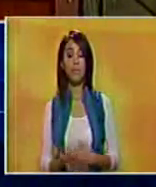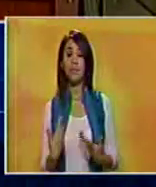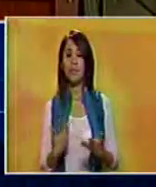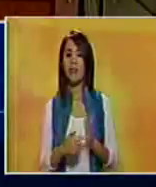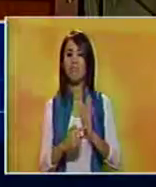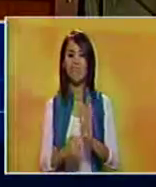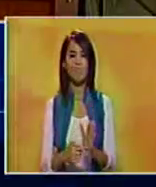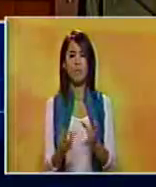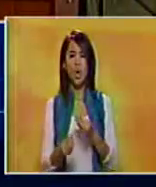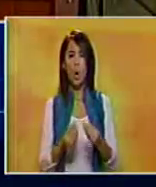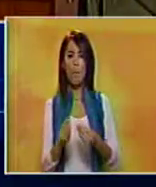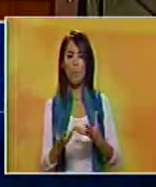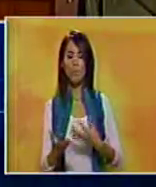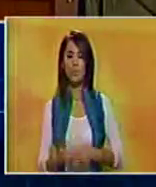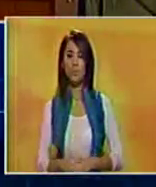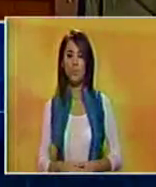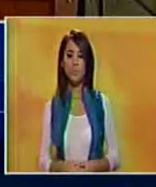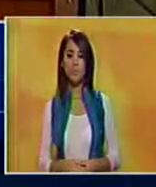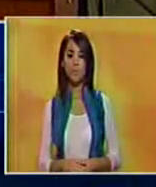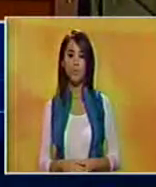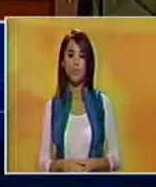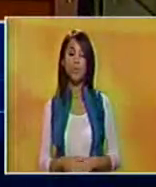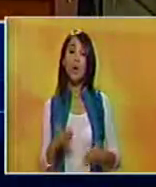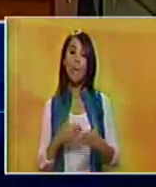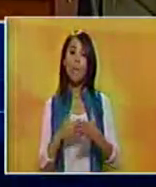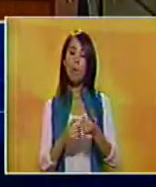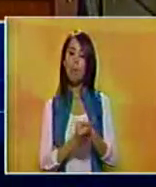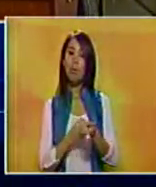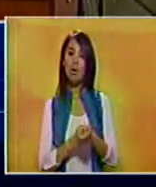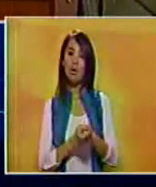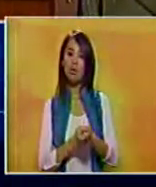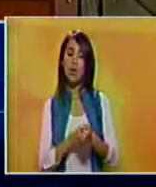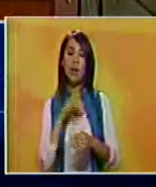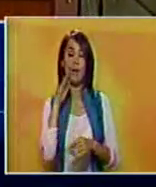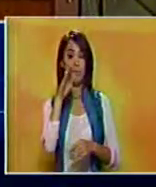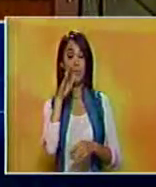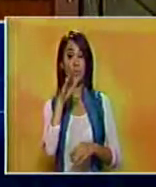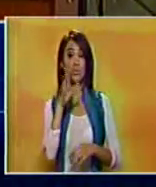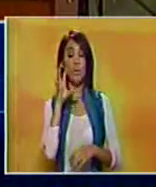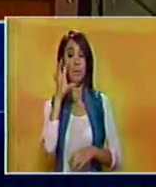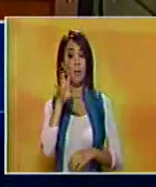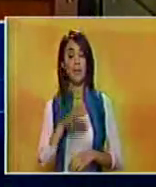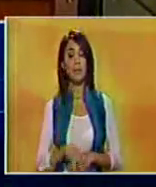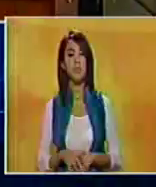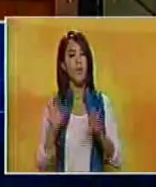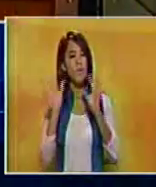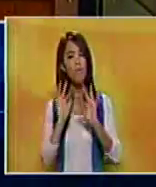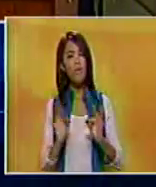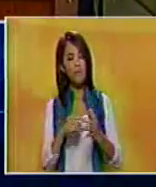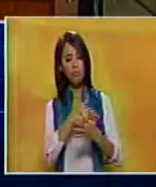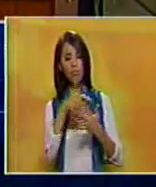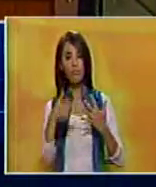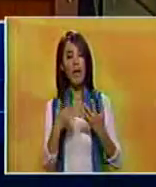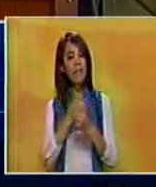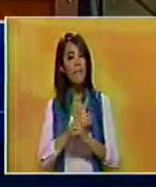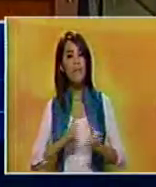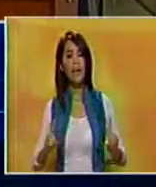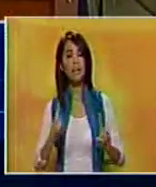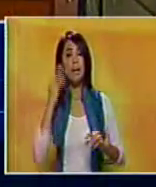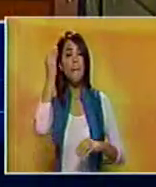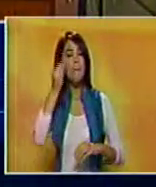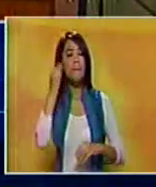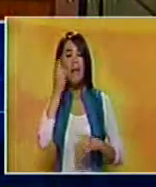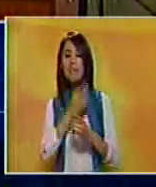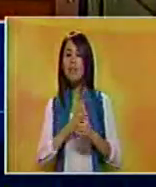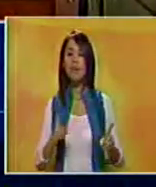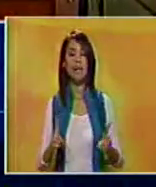dicten cómo se regirán los destinos de la nación. Tenemos modelos diferentes, opiniones diferentes.